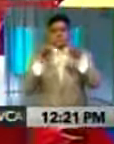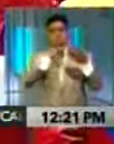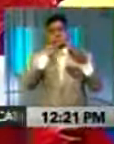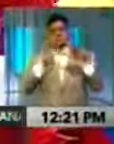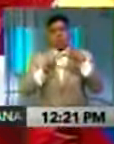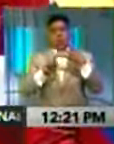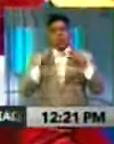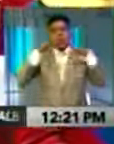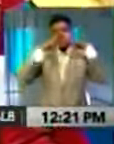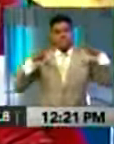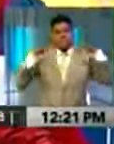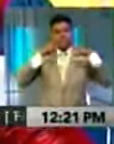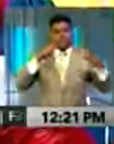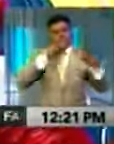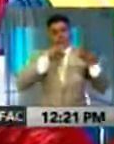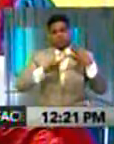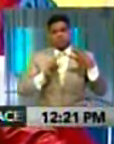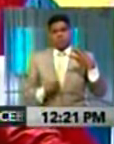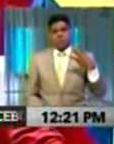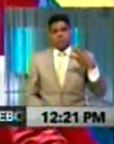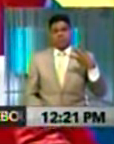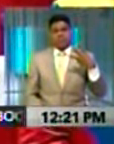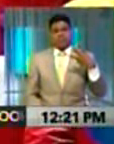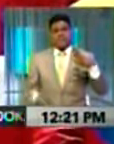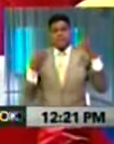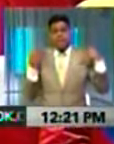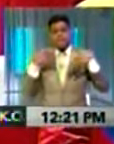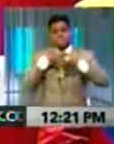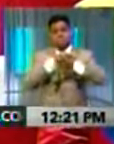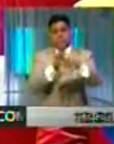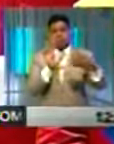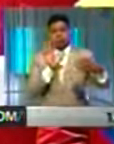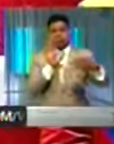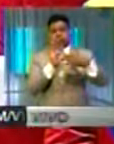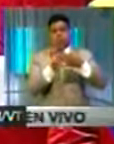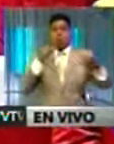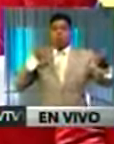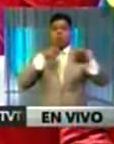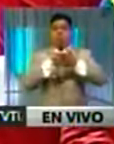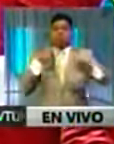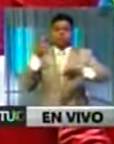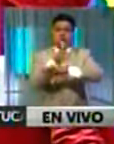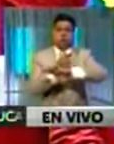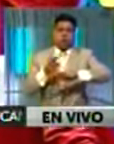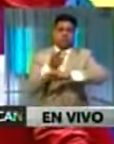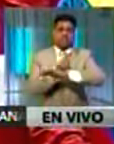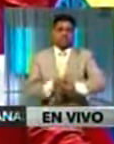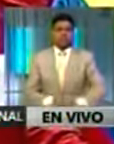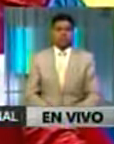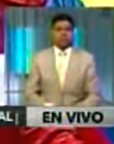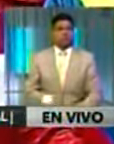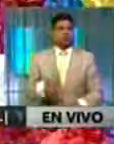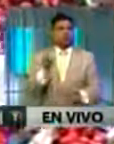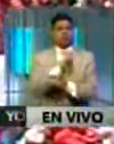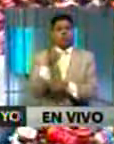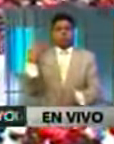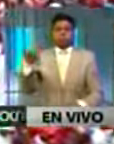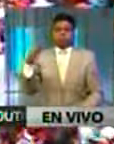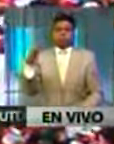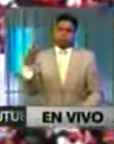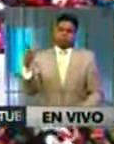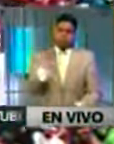por investigación, que esté involucrado en el golpe de Estado, no nos va a temblar el